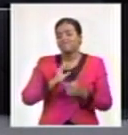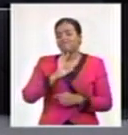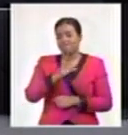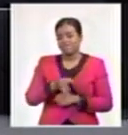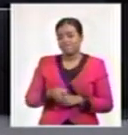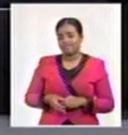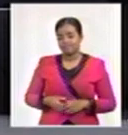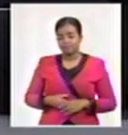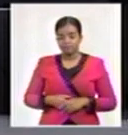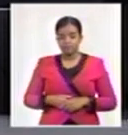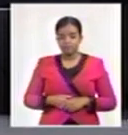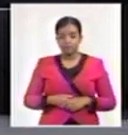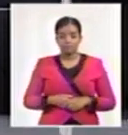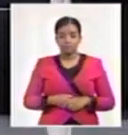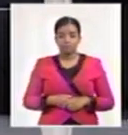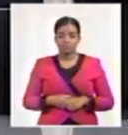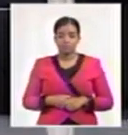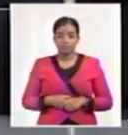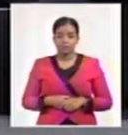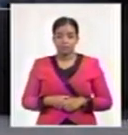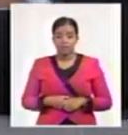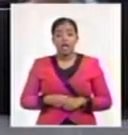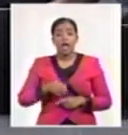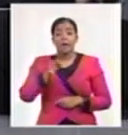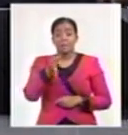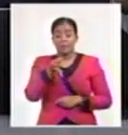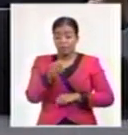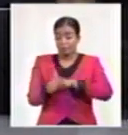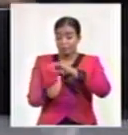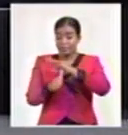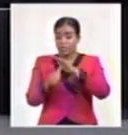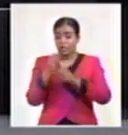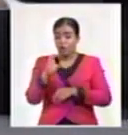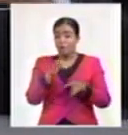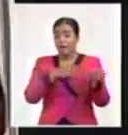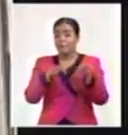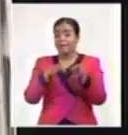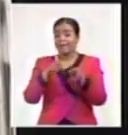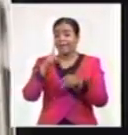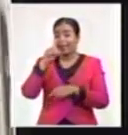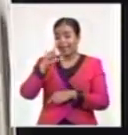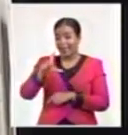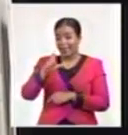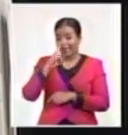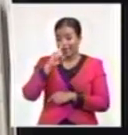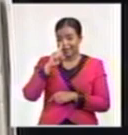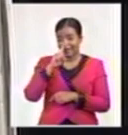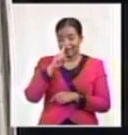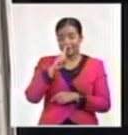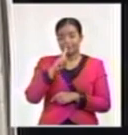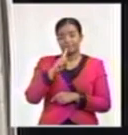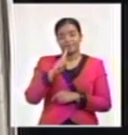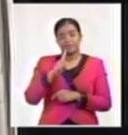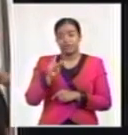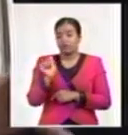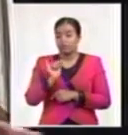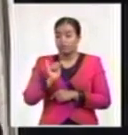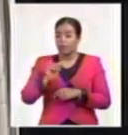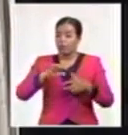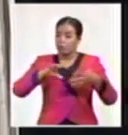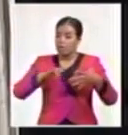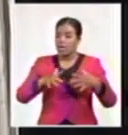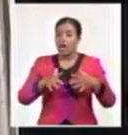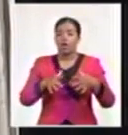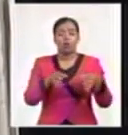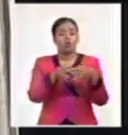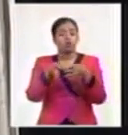de la dirección del ELN y del presidente Petro. Hay todo un contexto, claro, fuerzas de derecha. Y además, exacto, fuerzas de